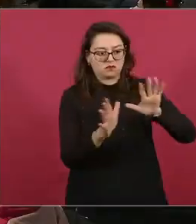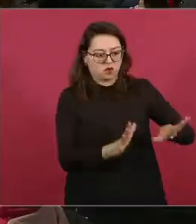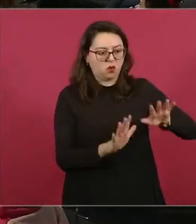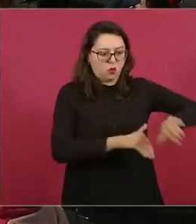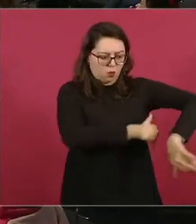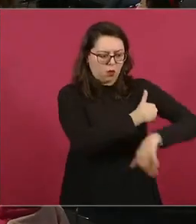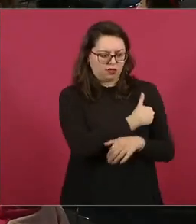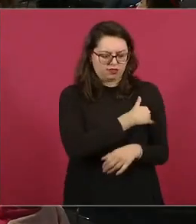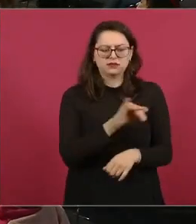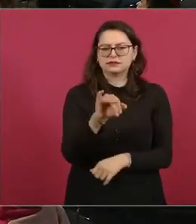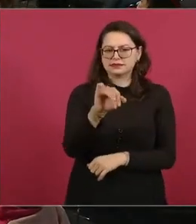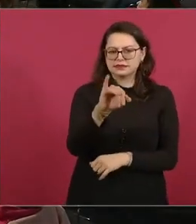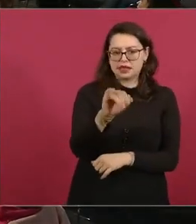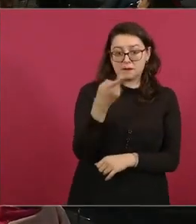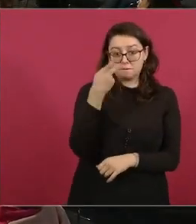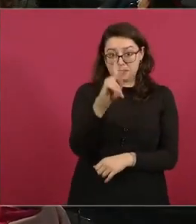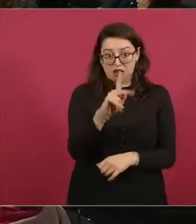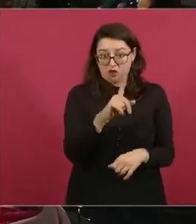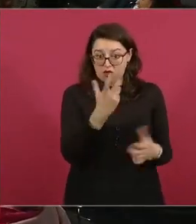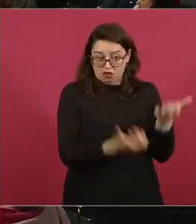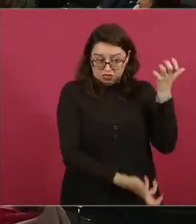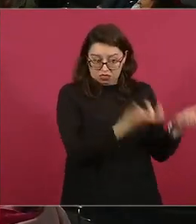quema.